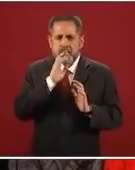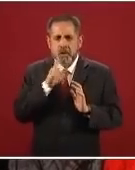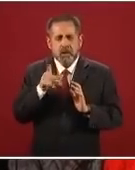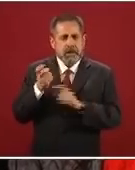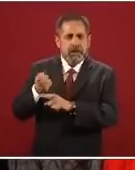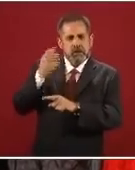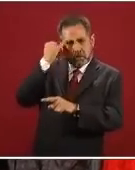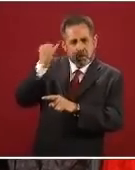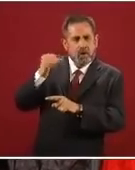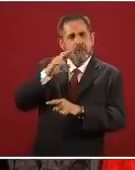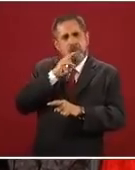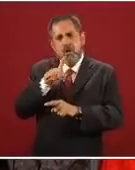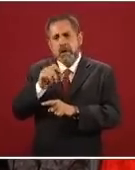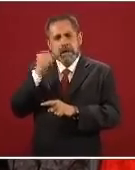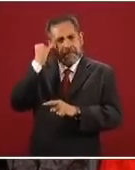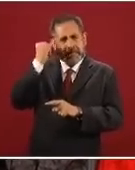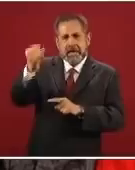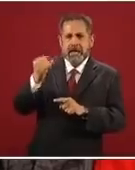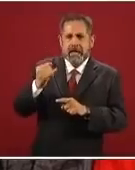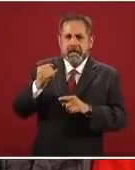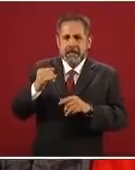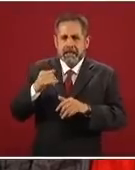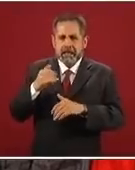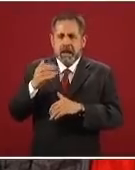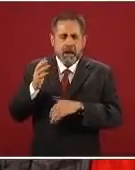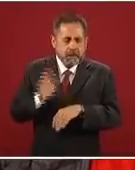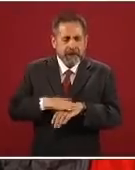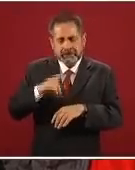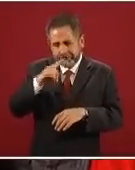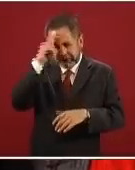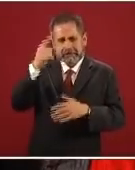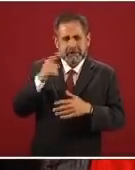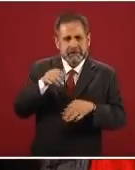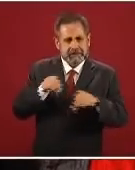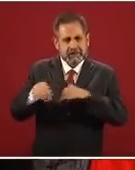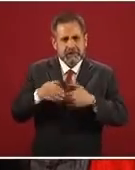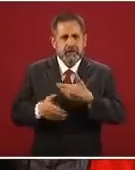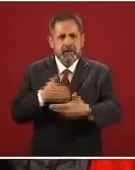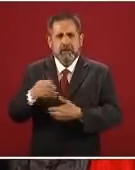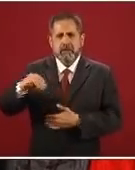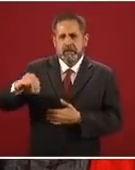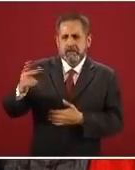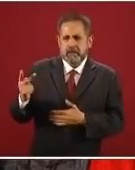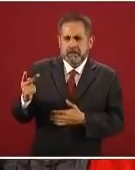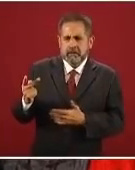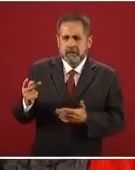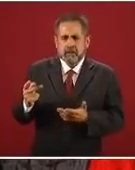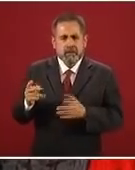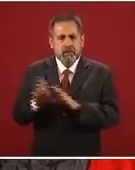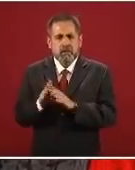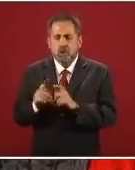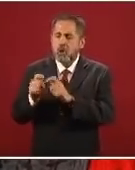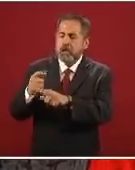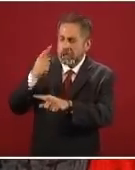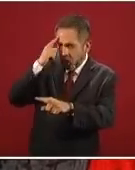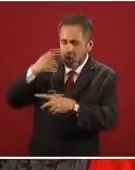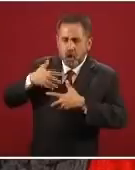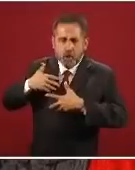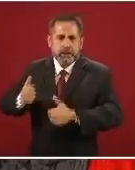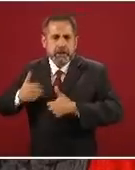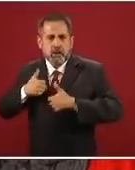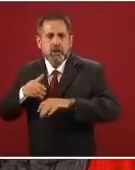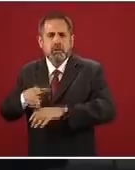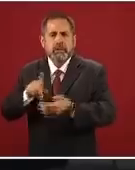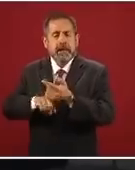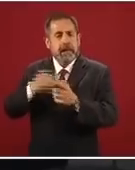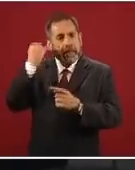en cuenta y la idea es solo hacerles más sencillo el trabajo a los ministerios públicos en lugar de sensibilizarlos en materia de